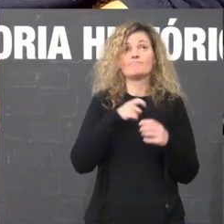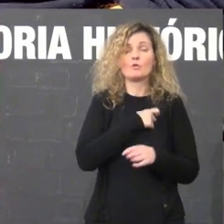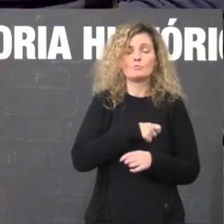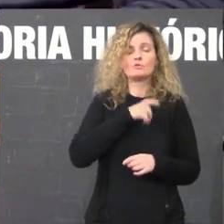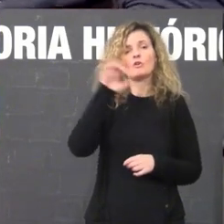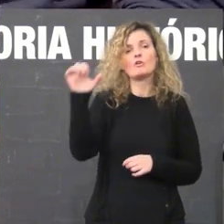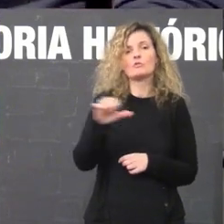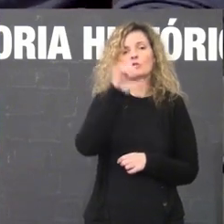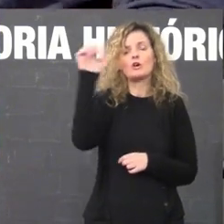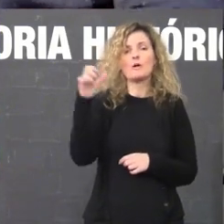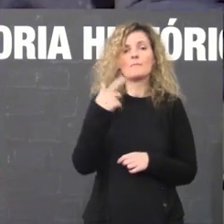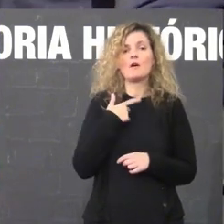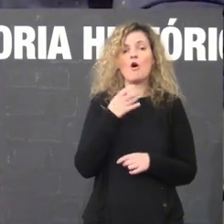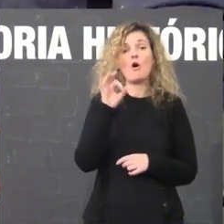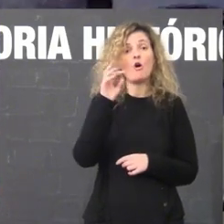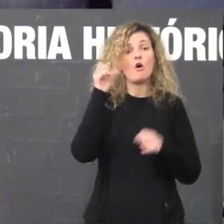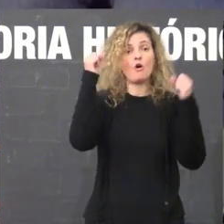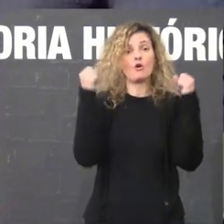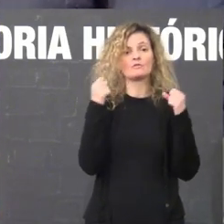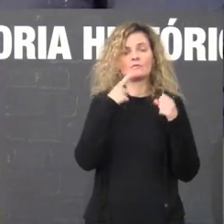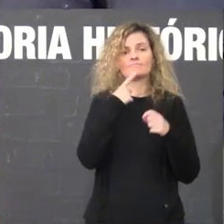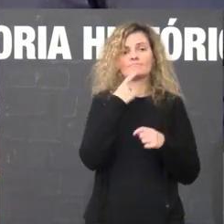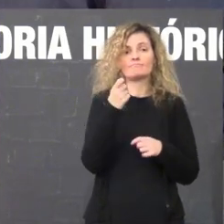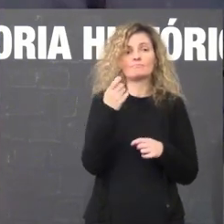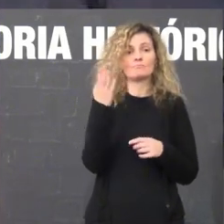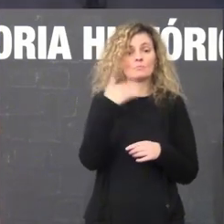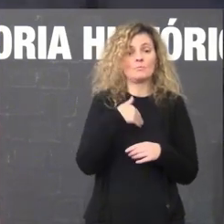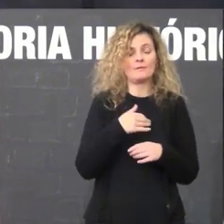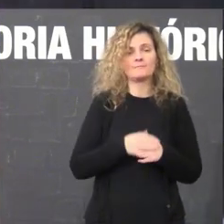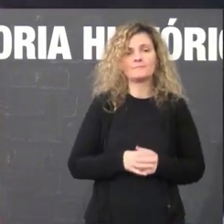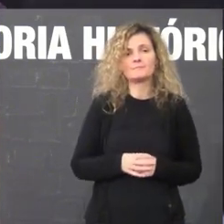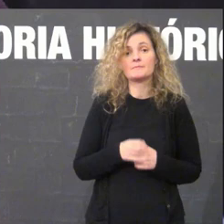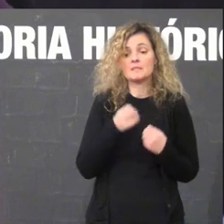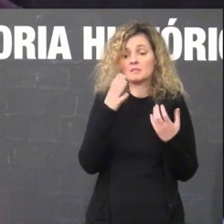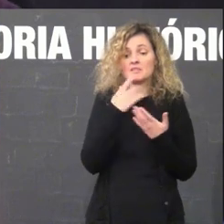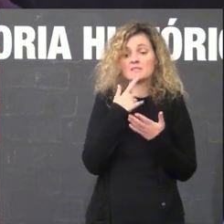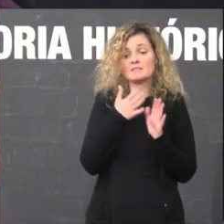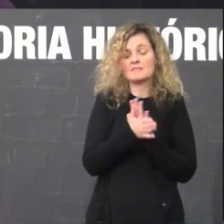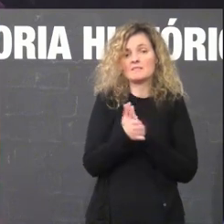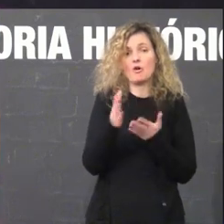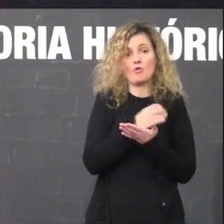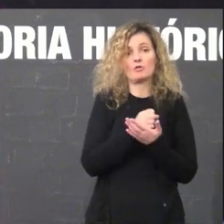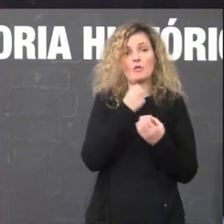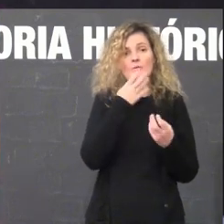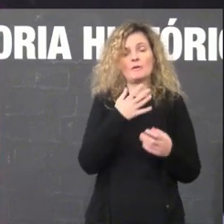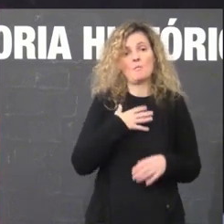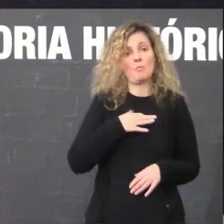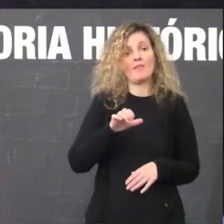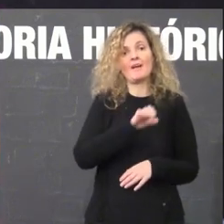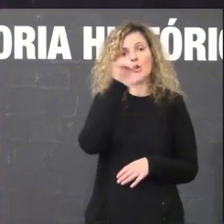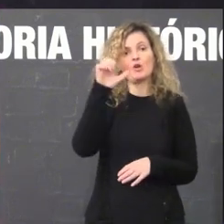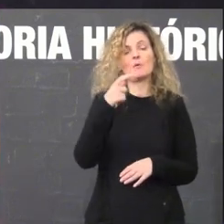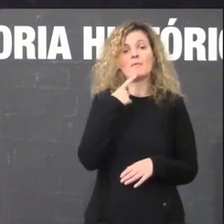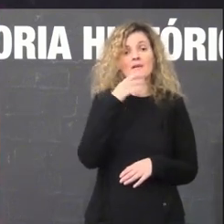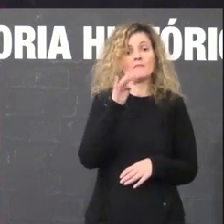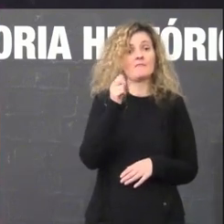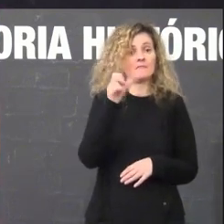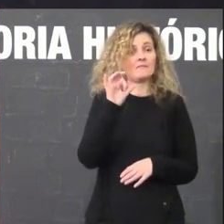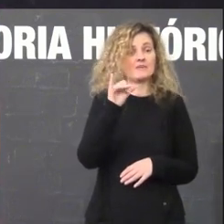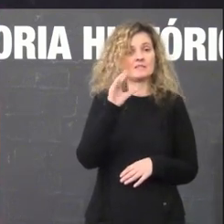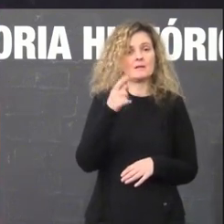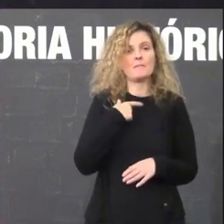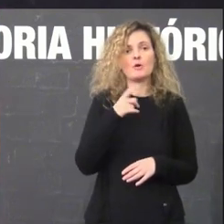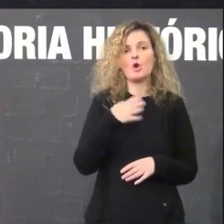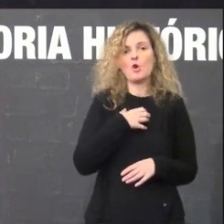no cuestionen la otan está todo bien no se puede ser fascista en Europa pero lo que no se puede ser